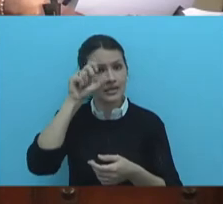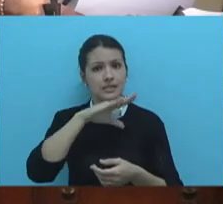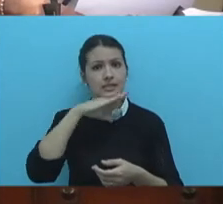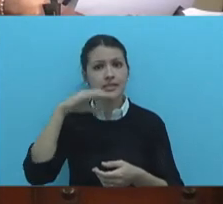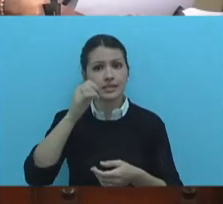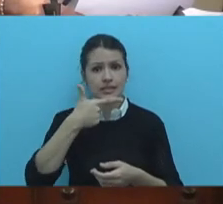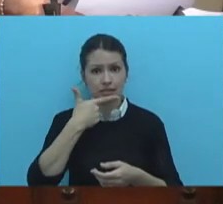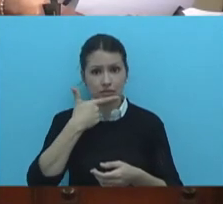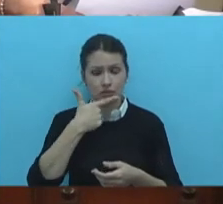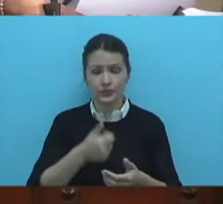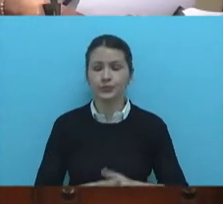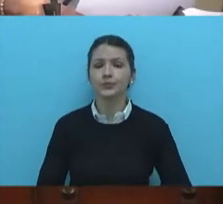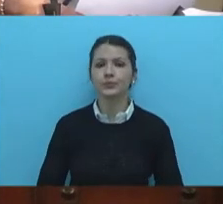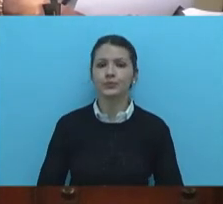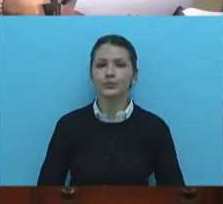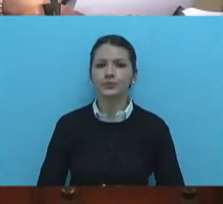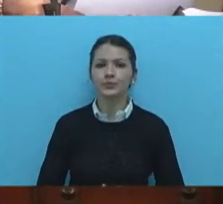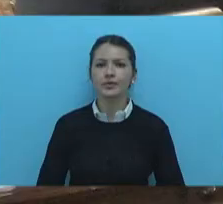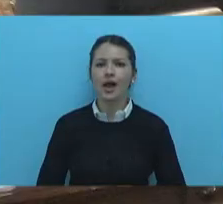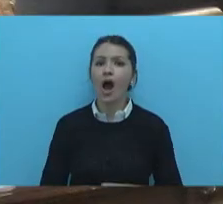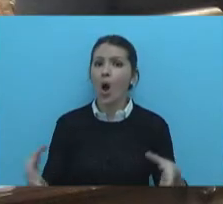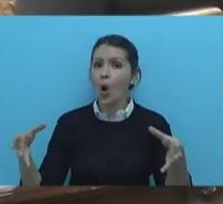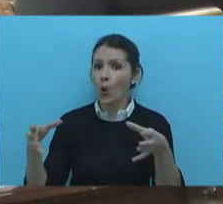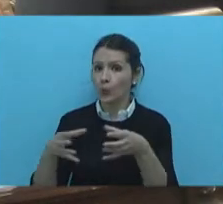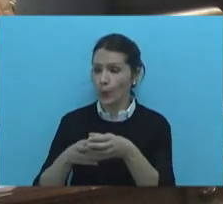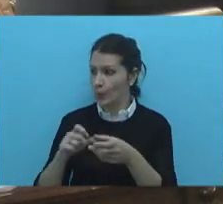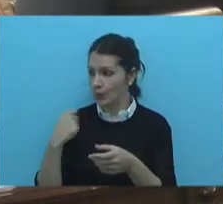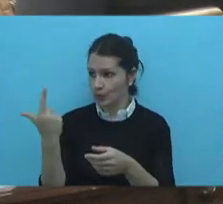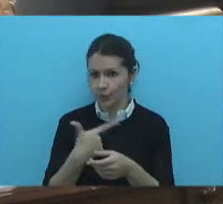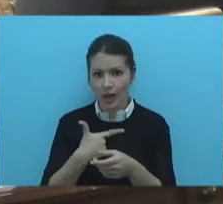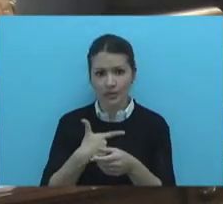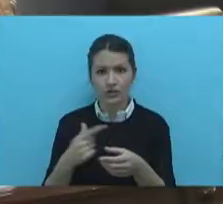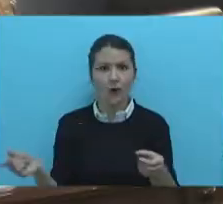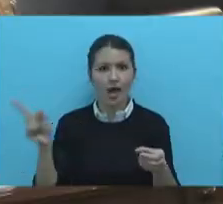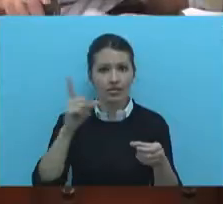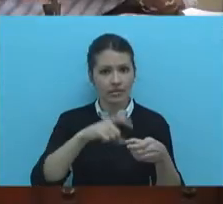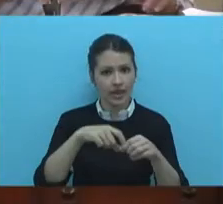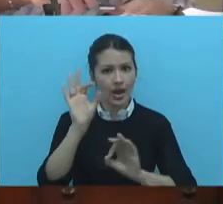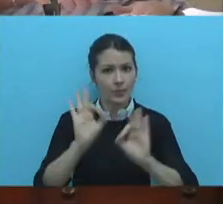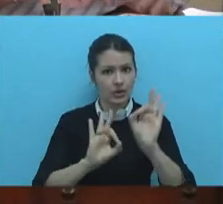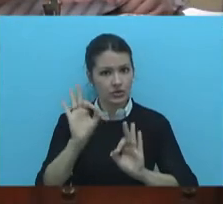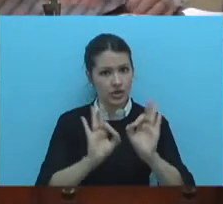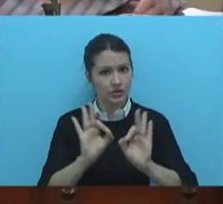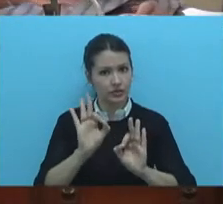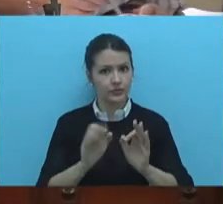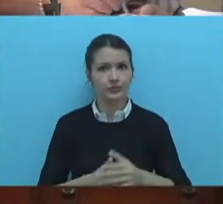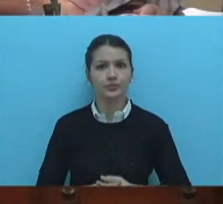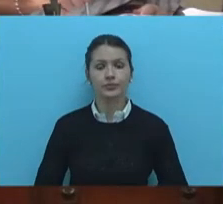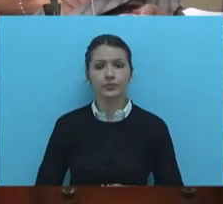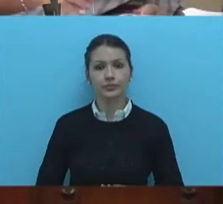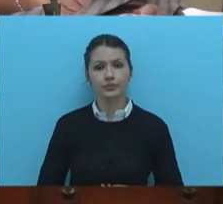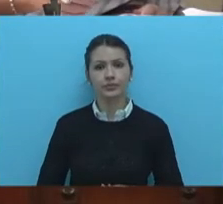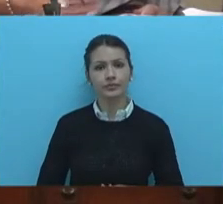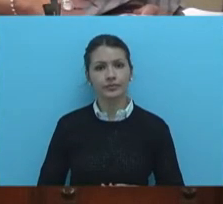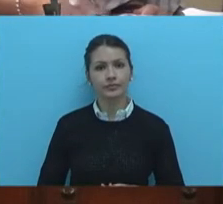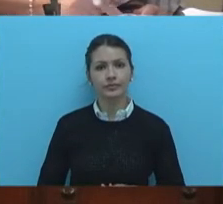Nuestra banca apoya este proyecto. Muy bien, señor diputado. Tiene la palabra el diputado